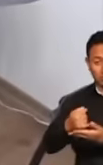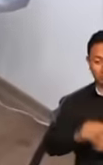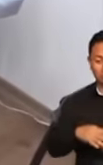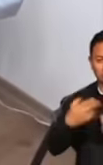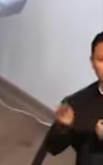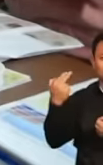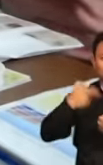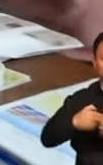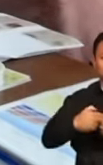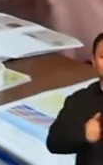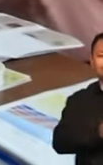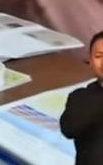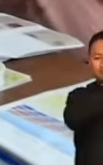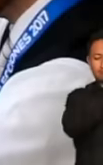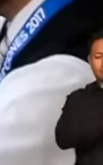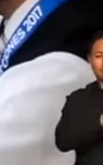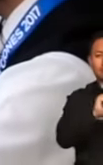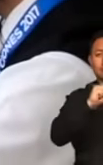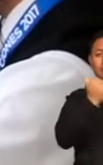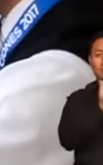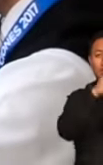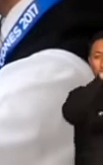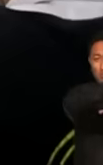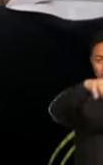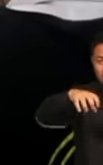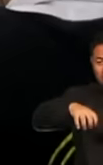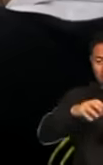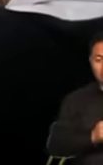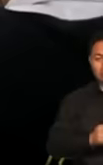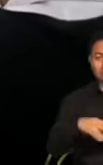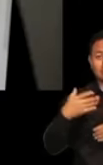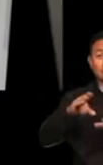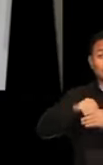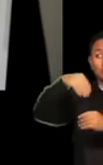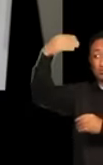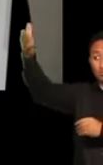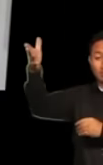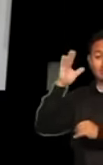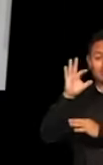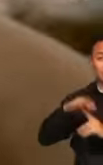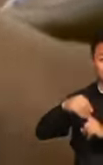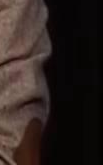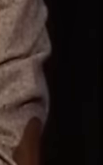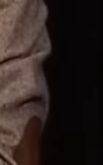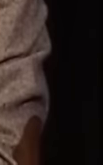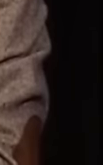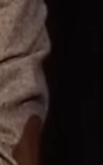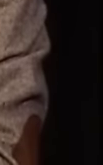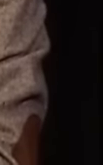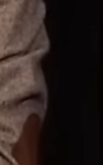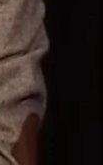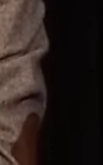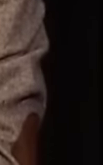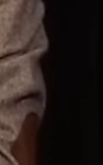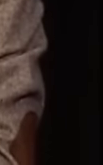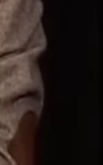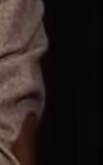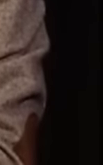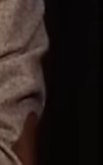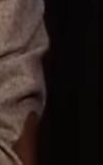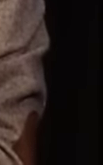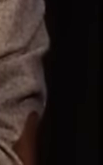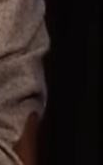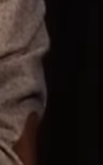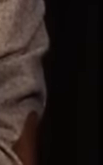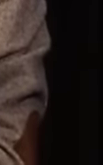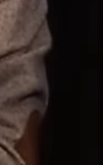sucia, porque hay sectores que buscan llegar a ocupar cargos teniendo como eje de campaña destruir la imagen de sus contendientes. En dos